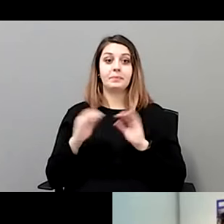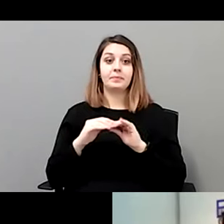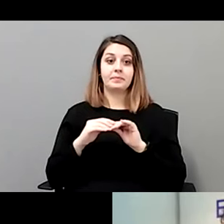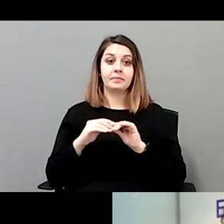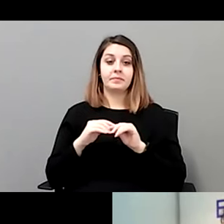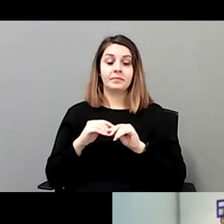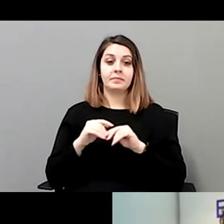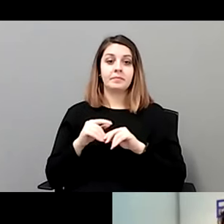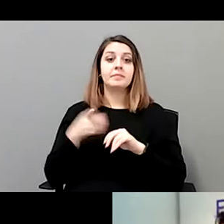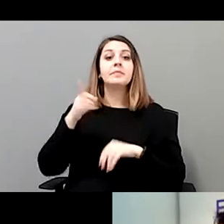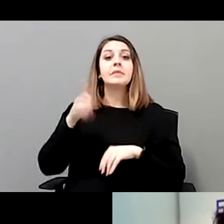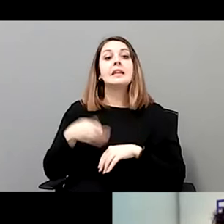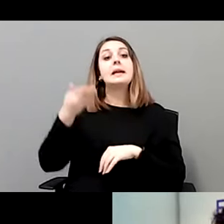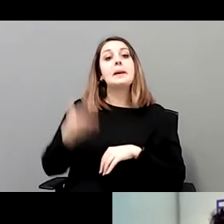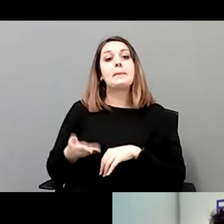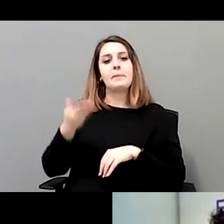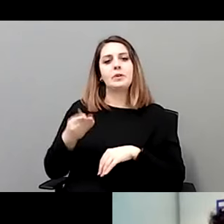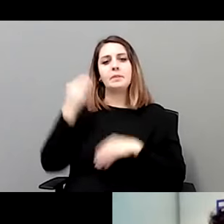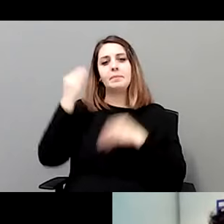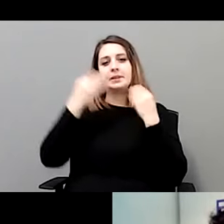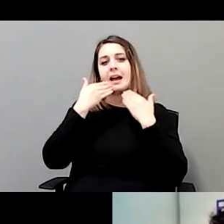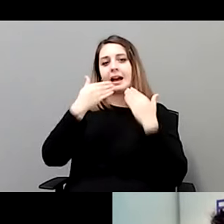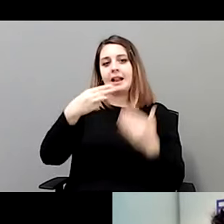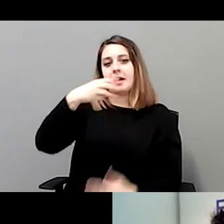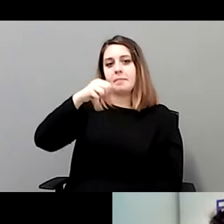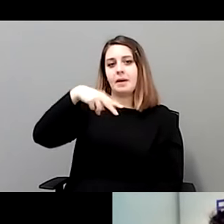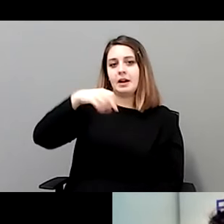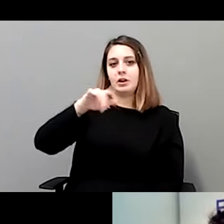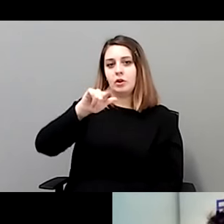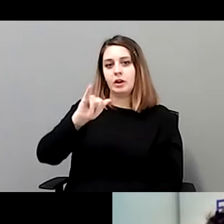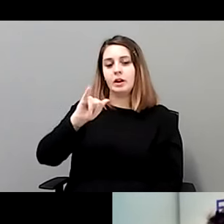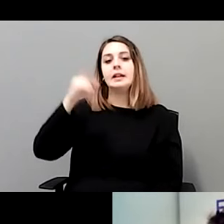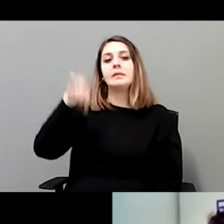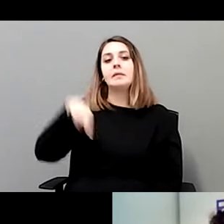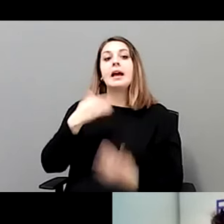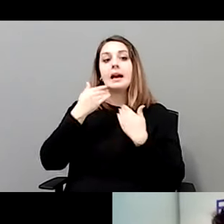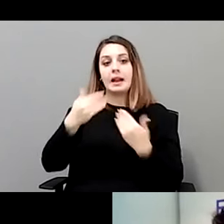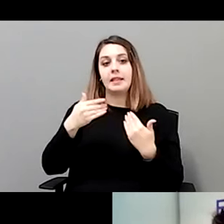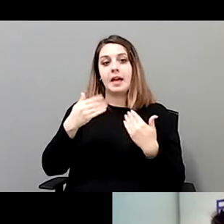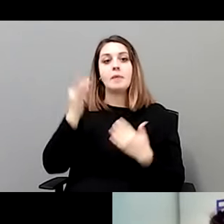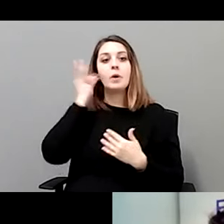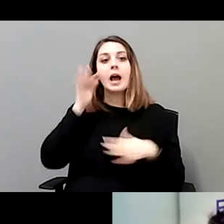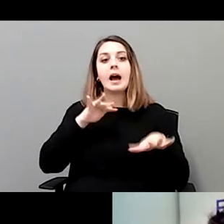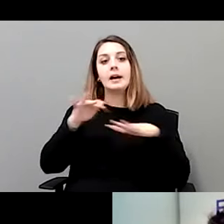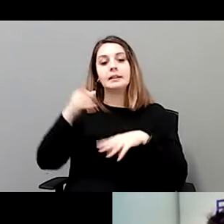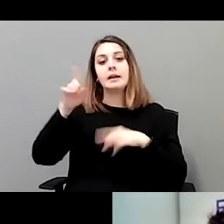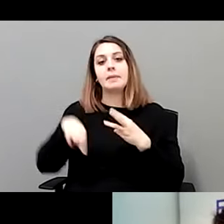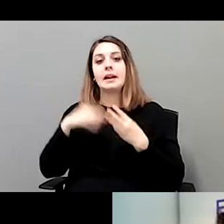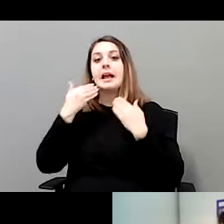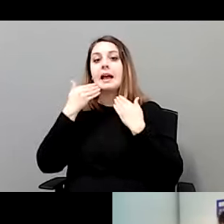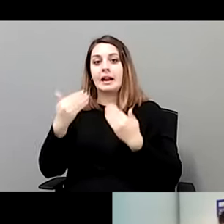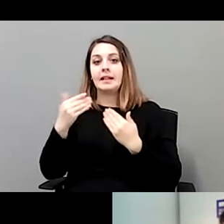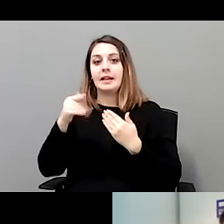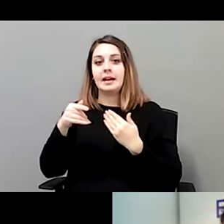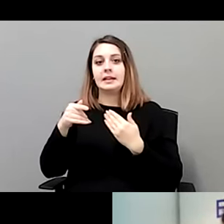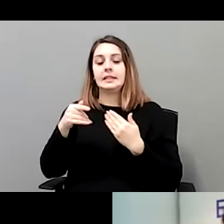también es importante, y creo, ya hemos agradecido a Manoli, hemos agradecido a las mujeres activistas, es importante agradecer el hecho de que este